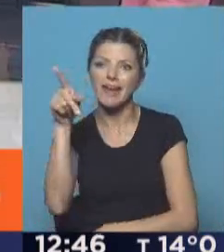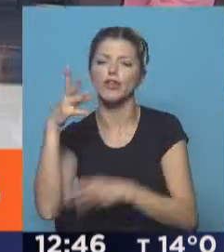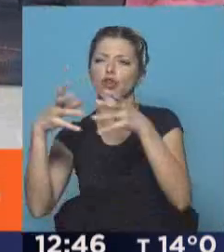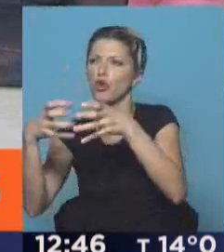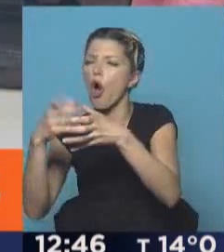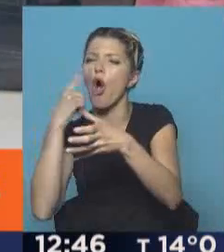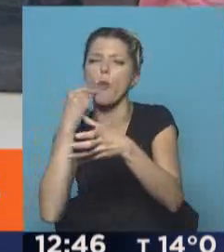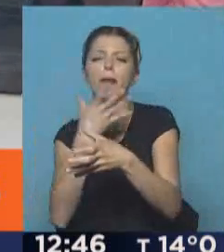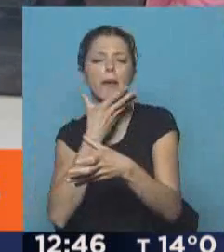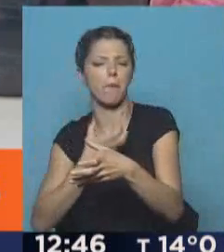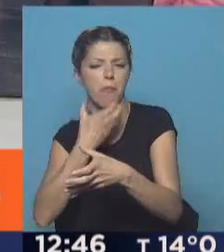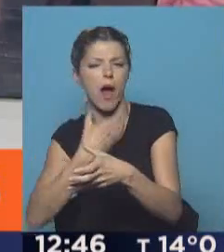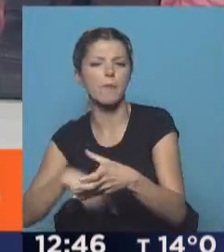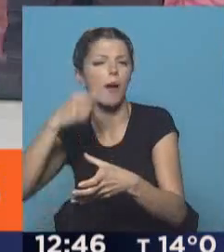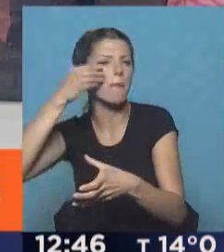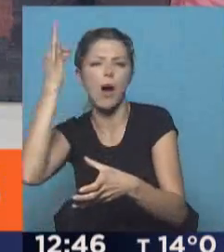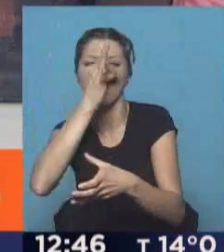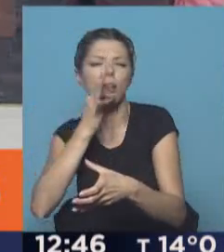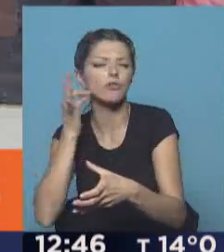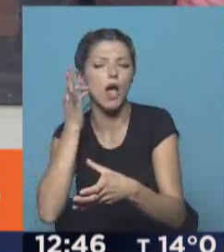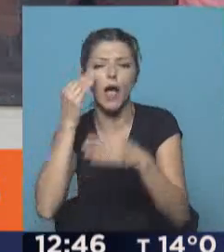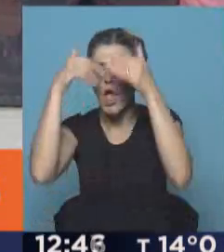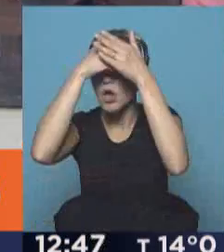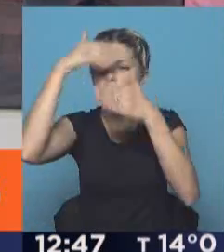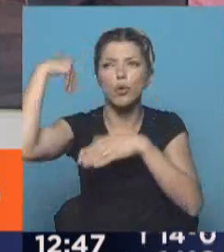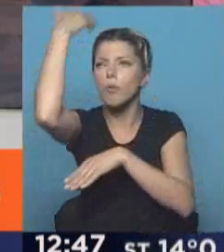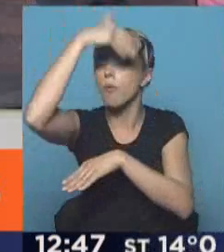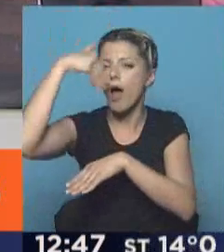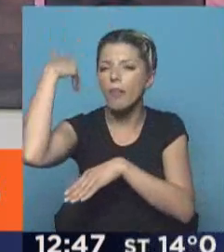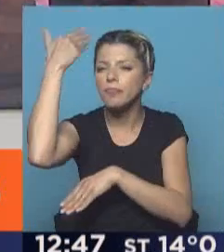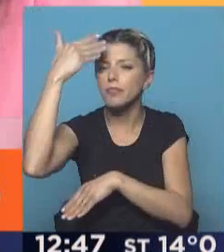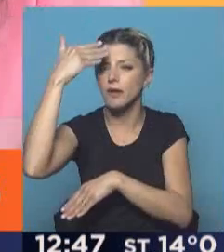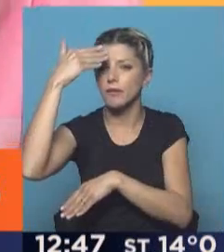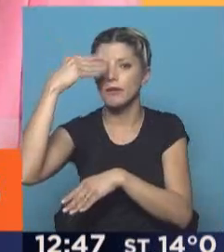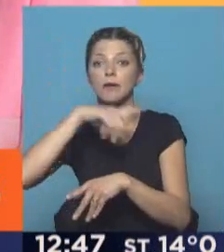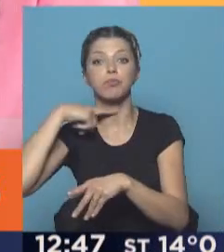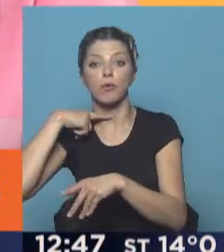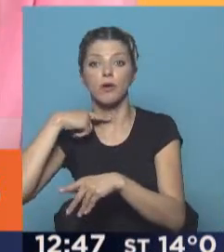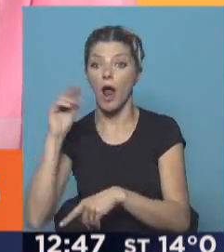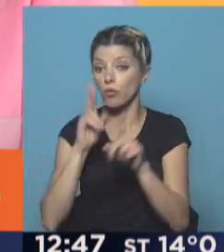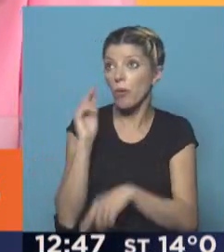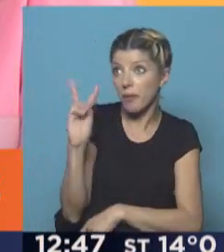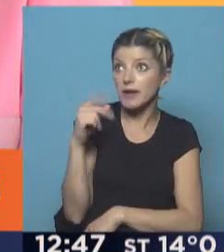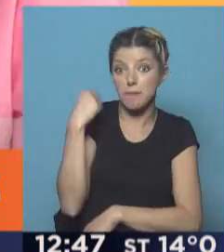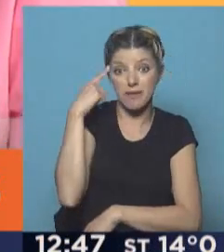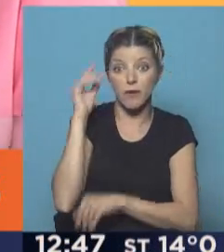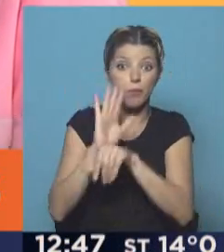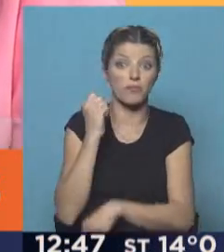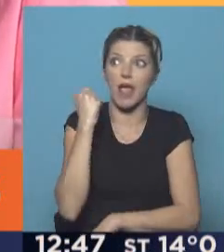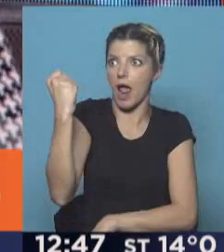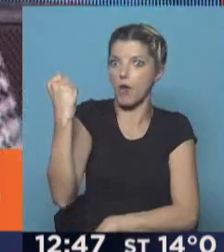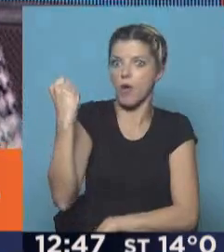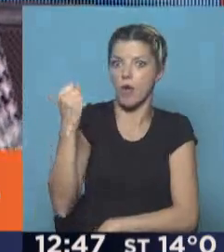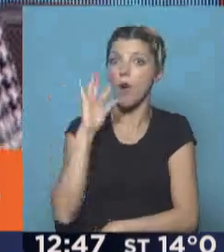barbudos, maquillados, con los turbantes al viento y degollando a alguien, quizás un héroe. O algo que lo fascina. O algo